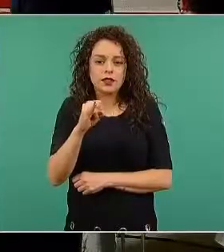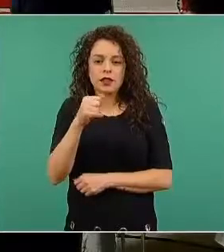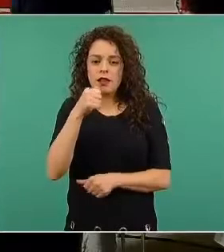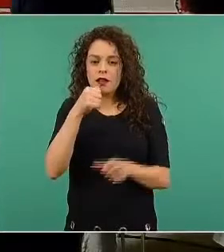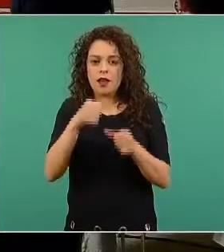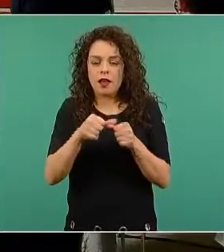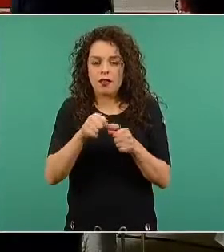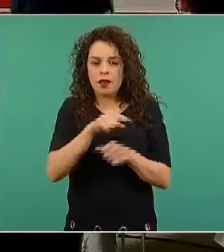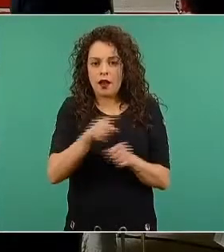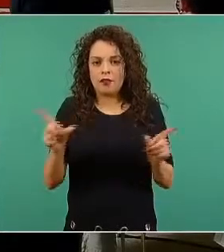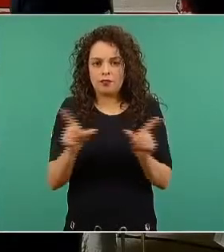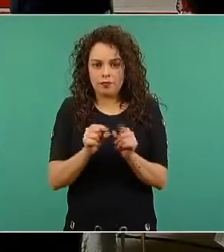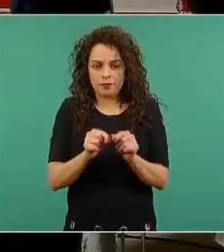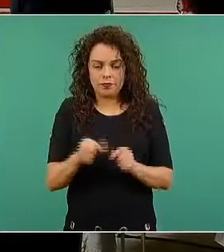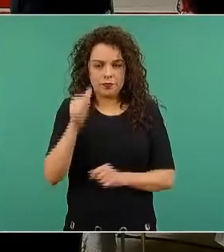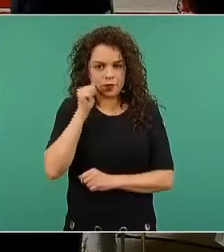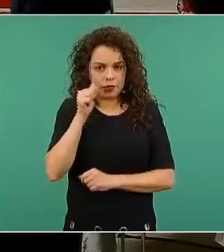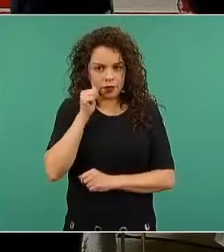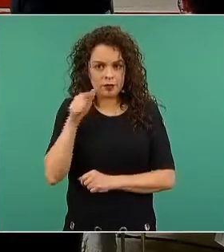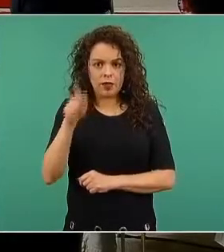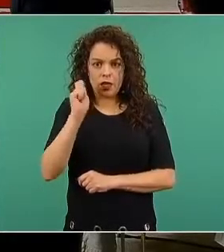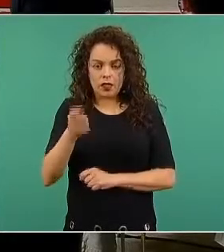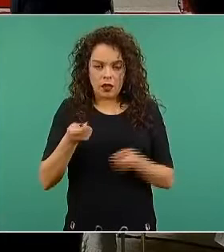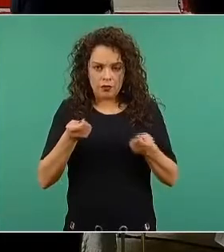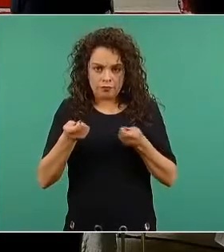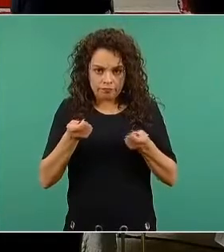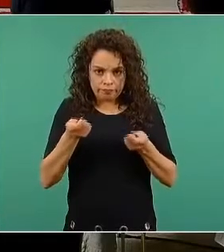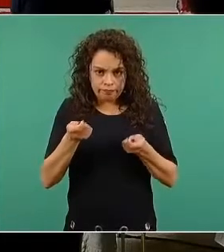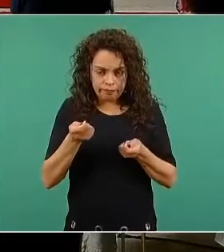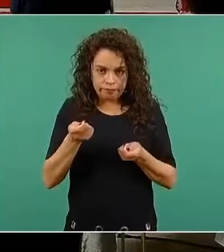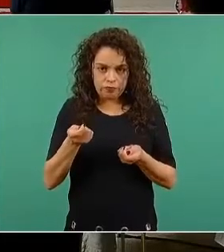término convencional en la regulación sanitaria del mundo.